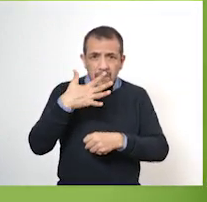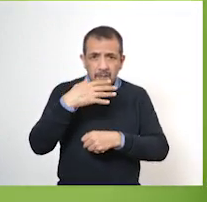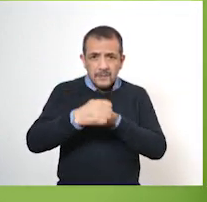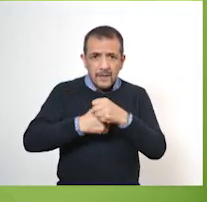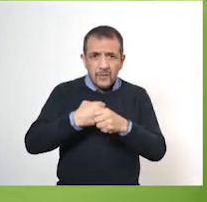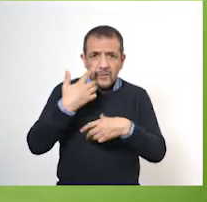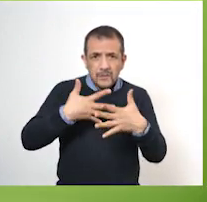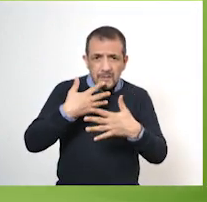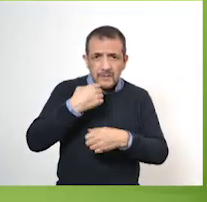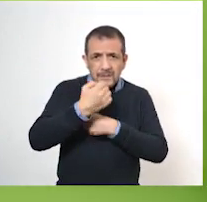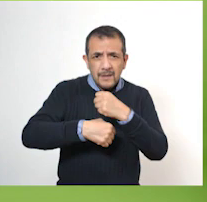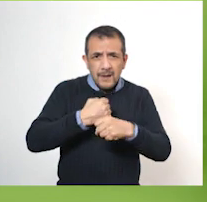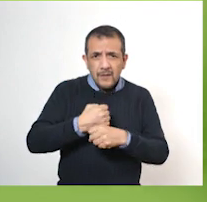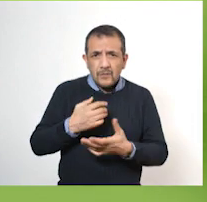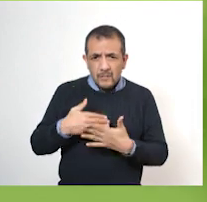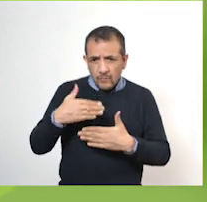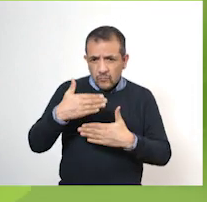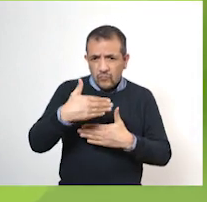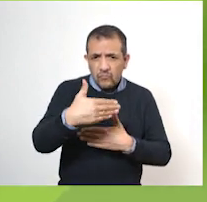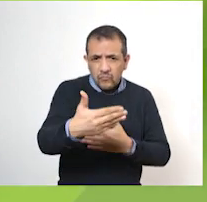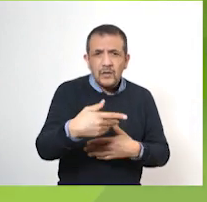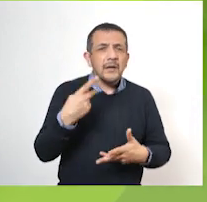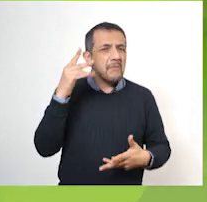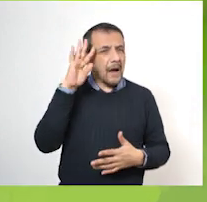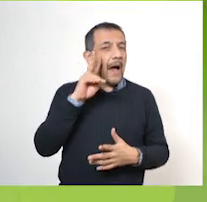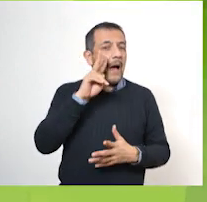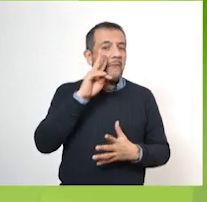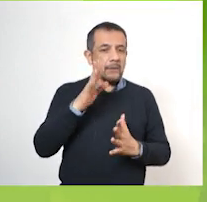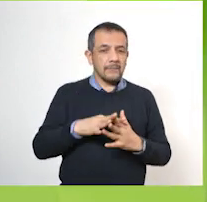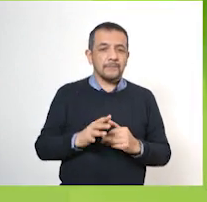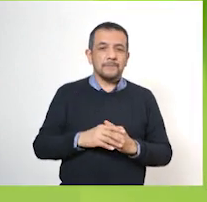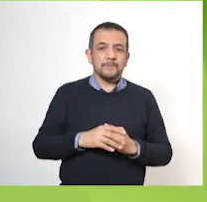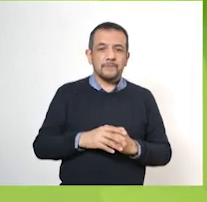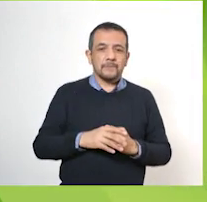años? Vamos a adelantar el tiempo.